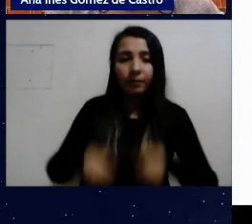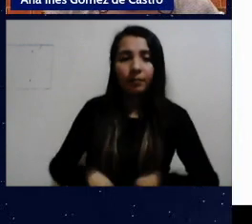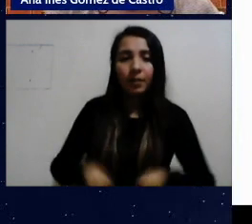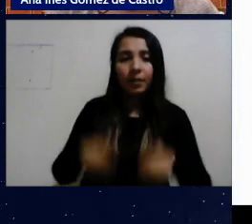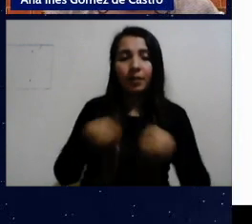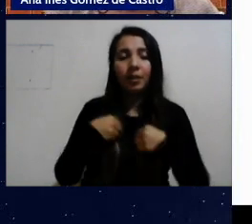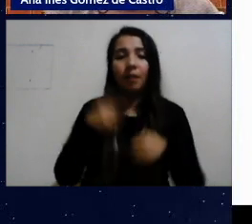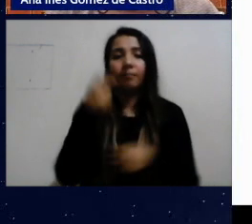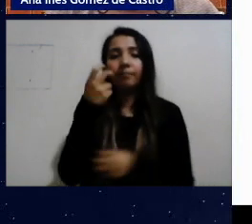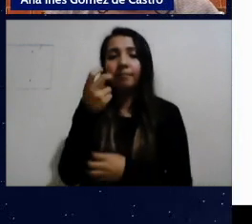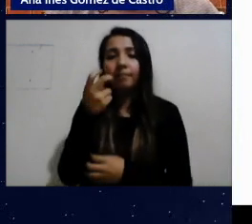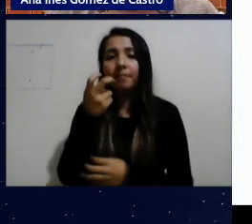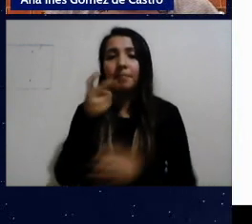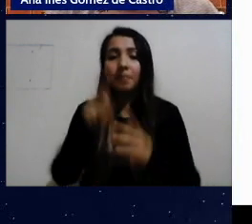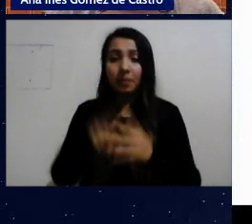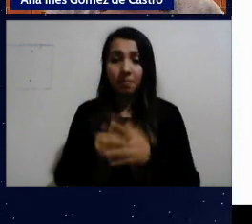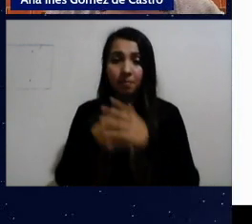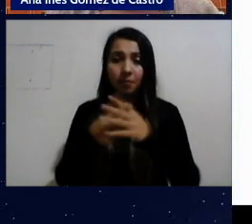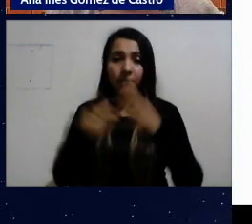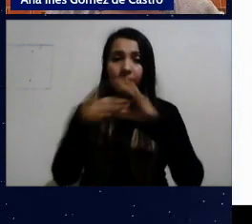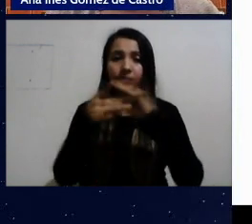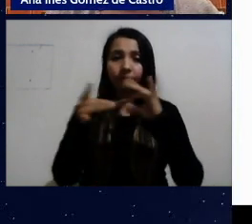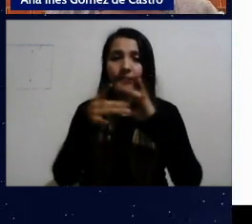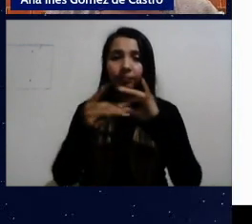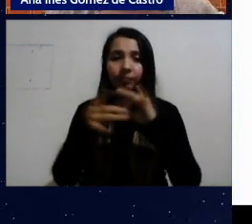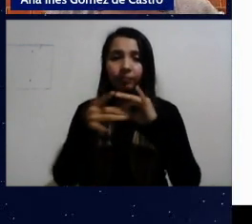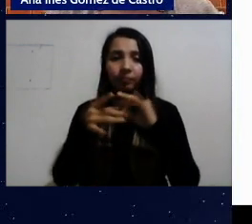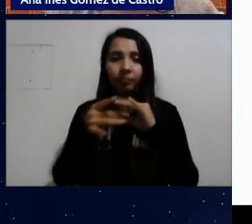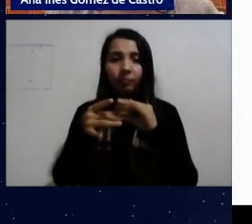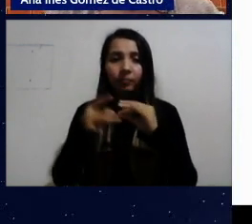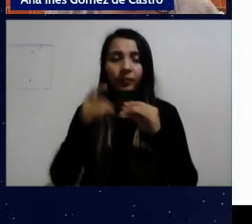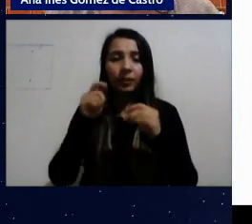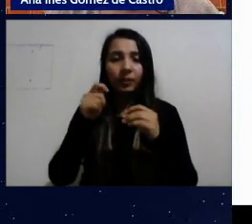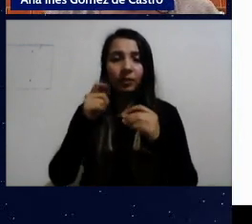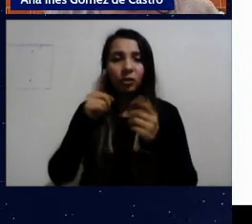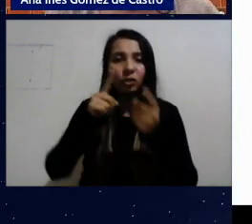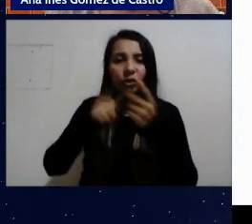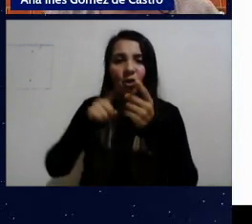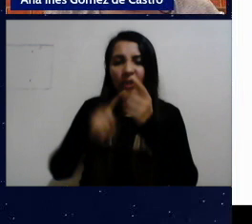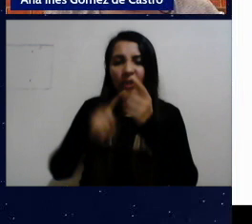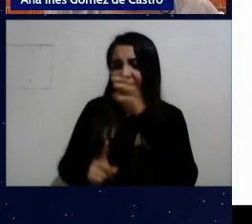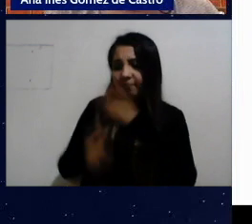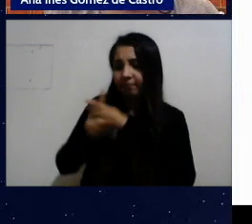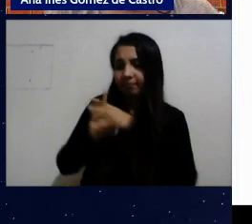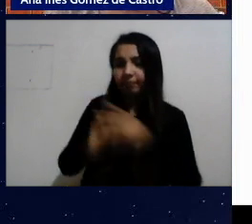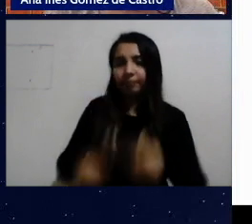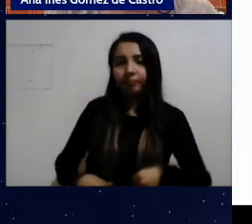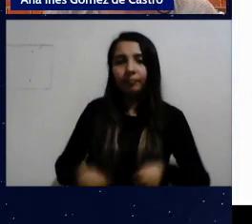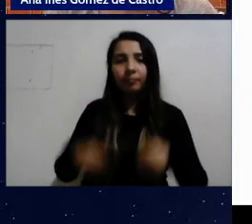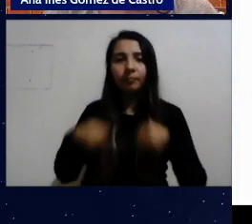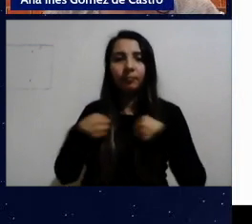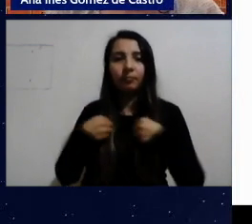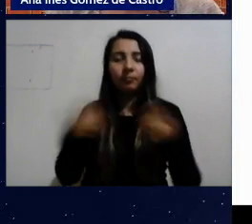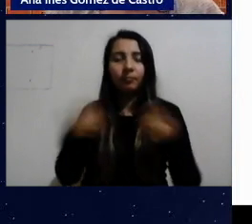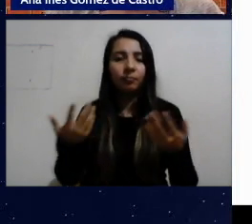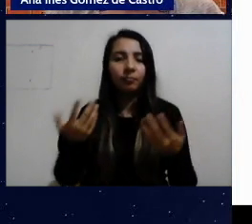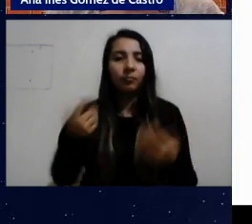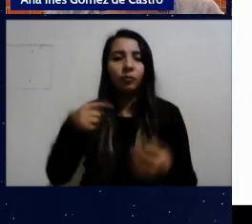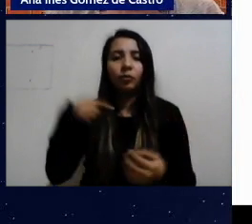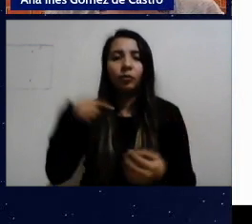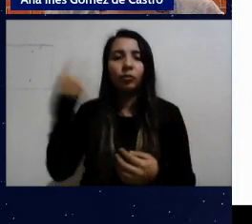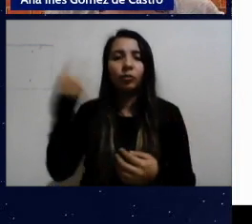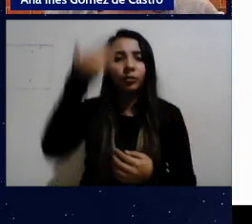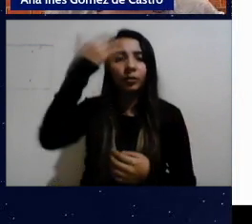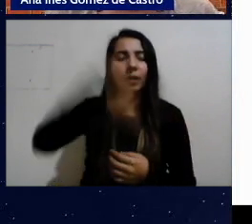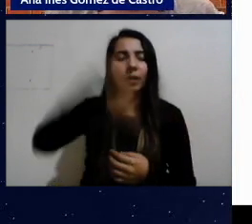empezar hablando de lo que es el estudio del origen de la vida. Ya creo que no hay nadie que dude que el estudio del origen de la vida es uno de